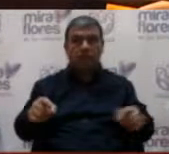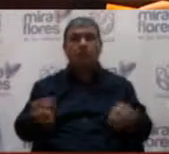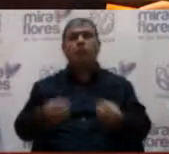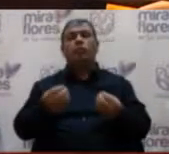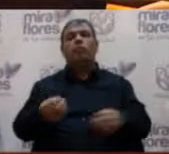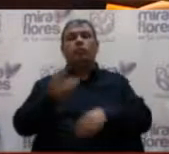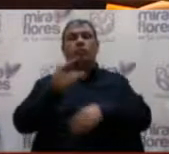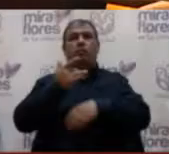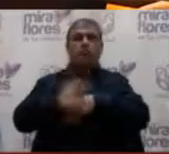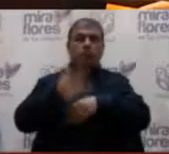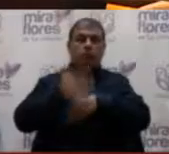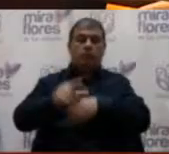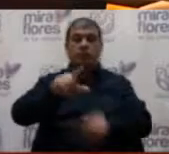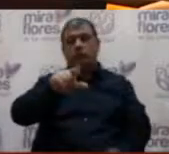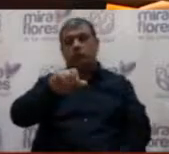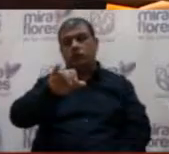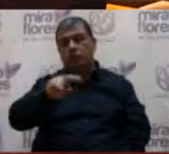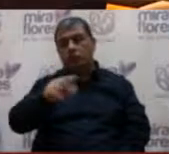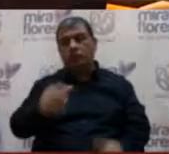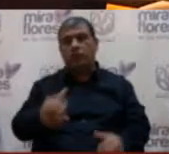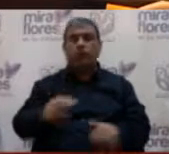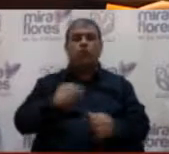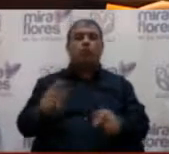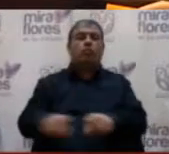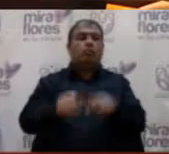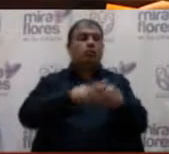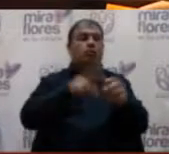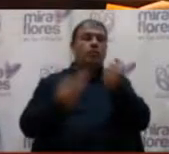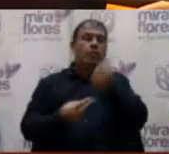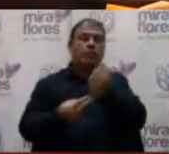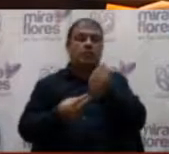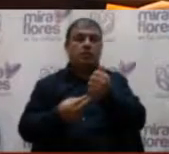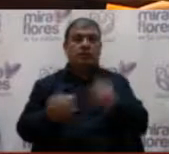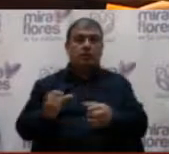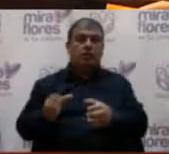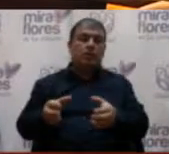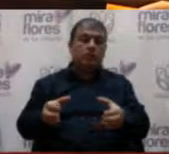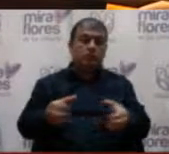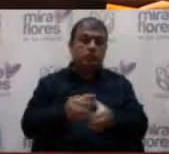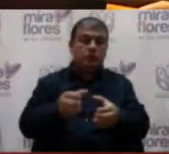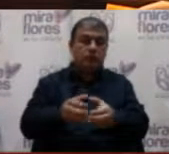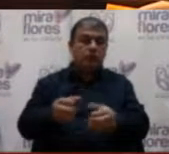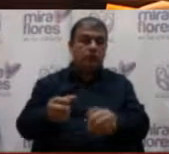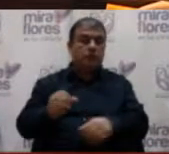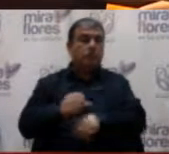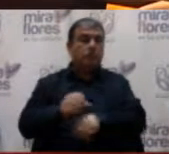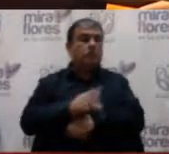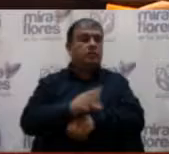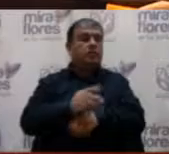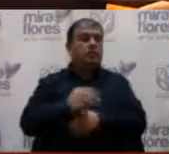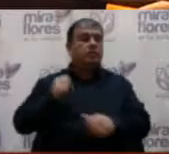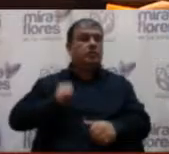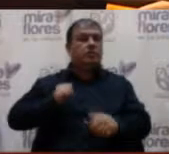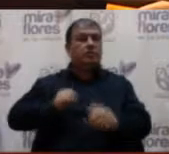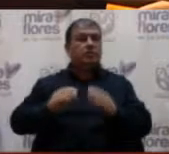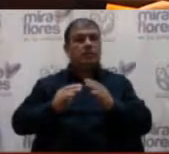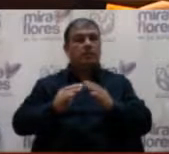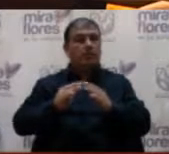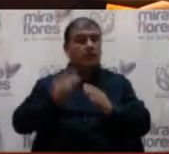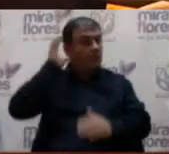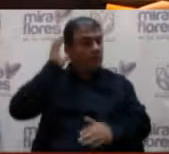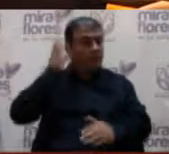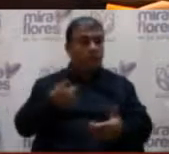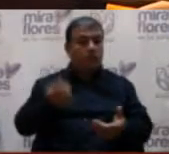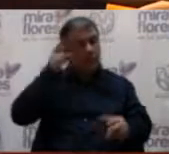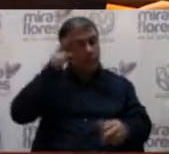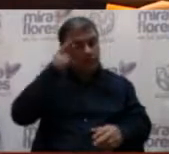Gino Francisco Costa Santolaya en el cargo de regidor del Consejo Distrital de Miraflores, provincia y departamento de Lima, por